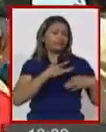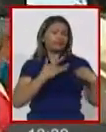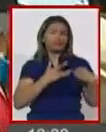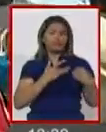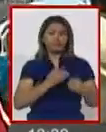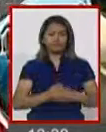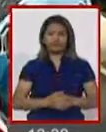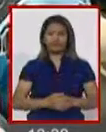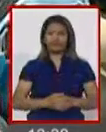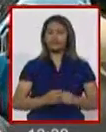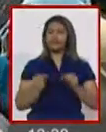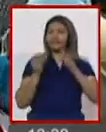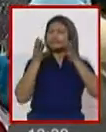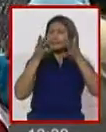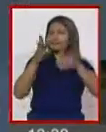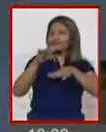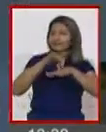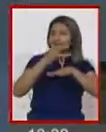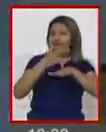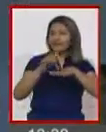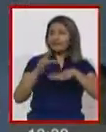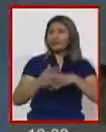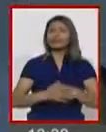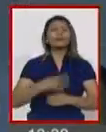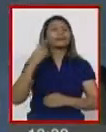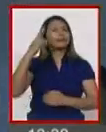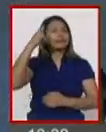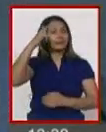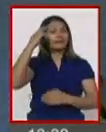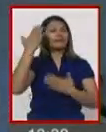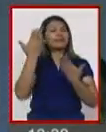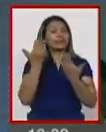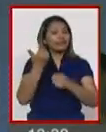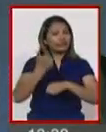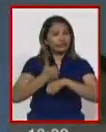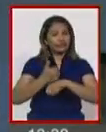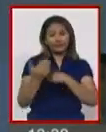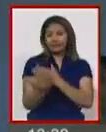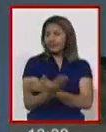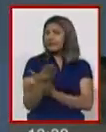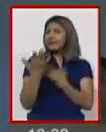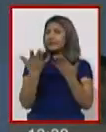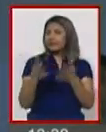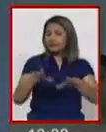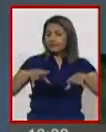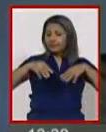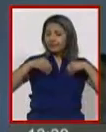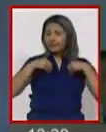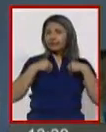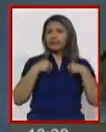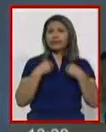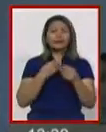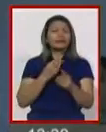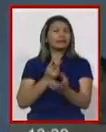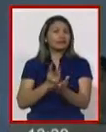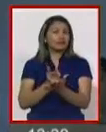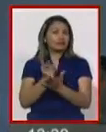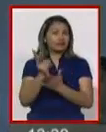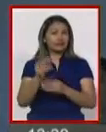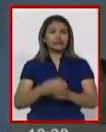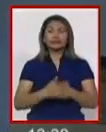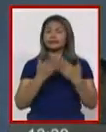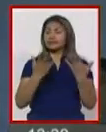corazón, nos deja un vacío. Por eso estamos aquí esta mañana, porque aquí recibimos algo auténtico y